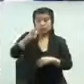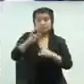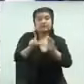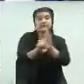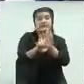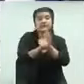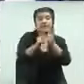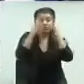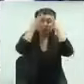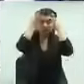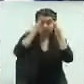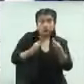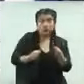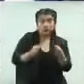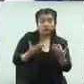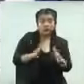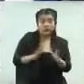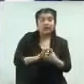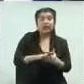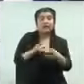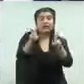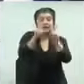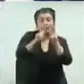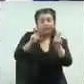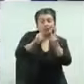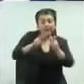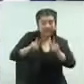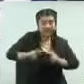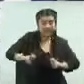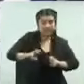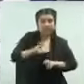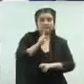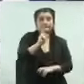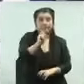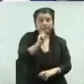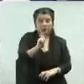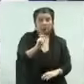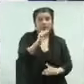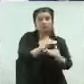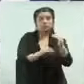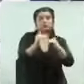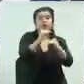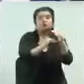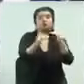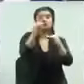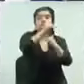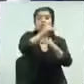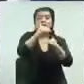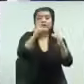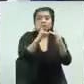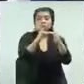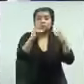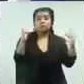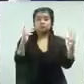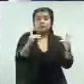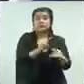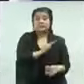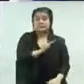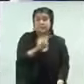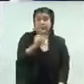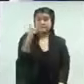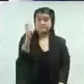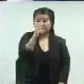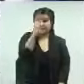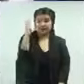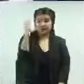nos aseguremos que la inspección, mejoramiento y construcción de los puentes sea considerado como uno de los